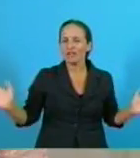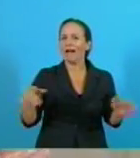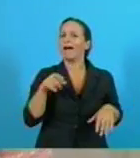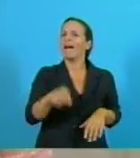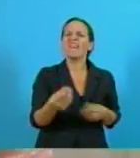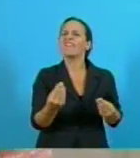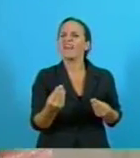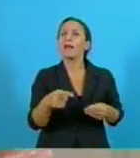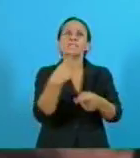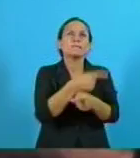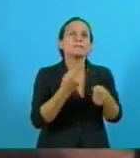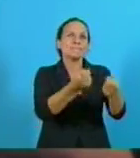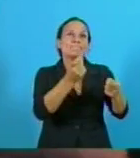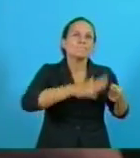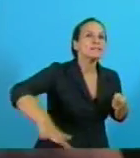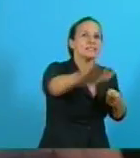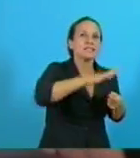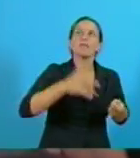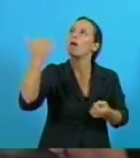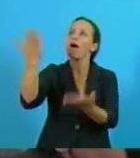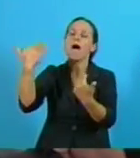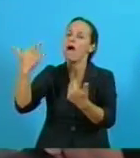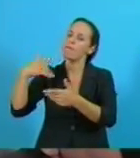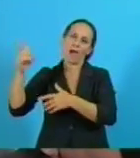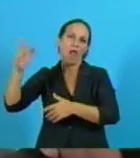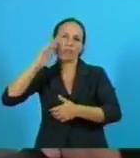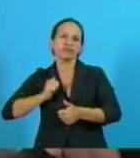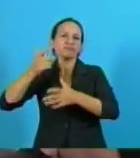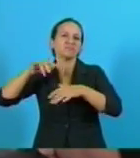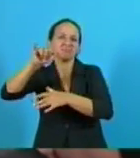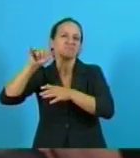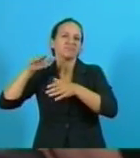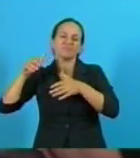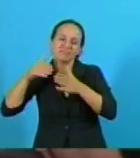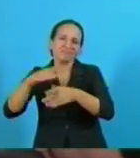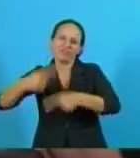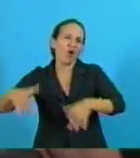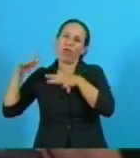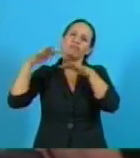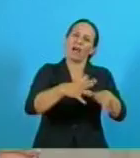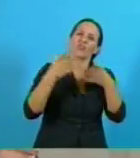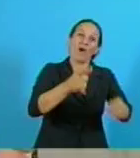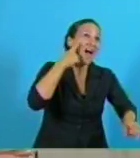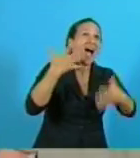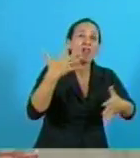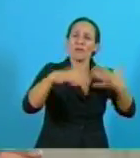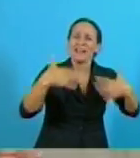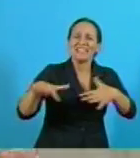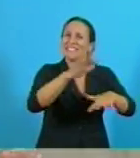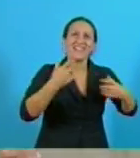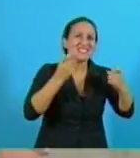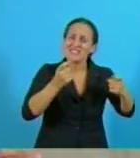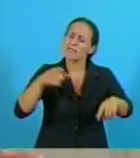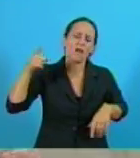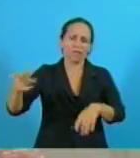las necesidades del pueblo y a la ayuda del pueblo junto al pueblo en la emergencia. Y también Fuerzas